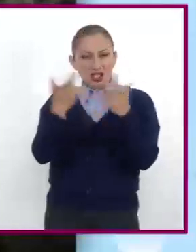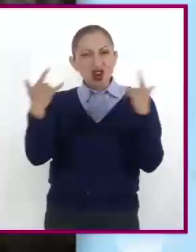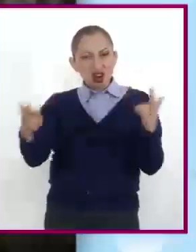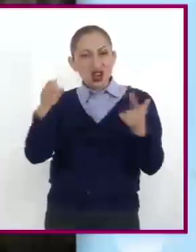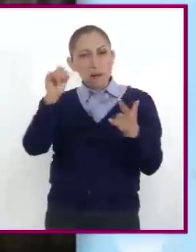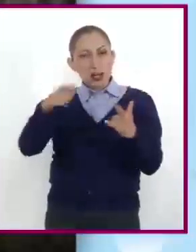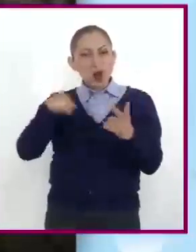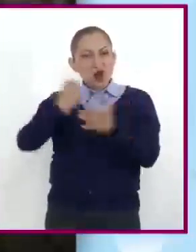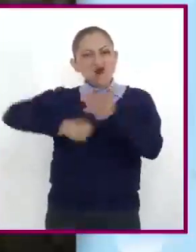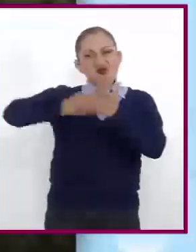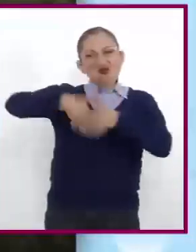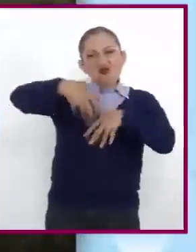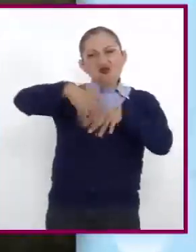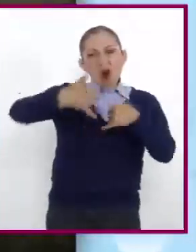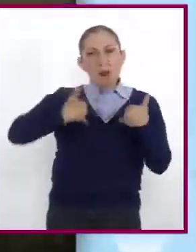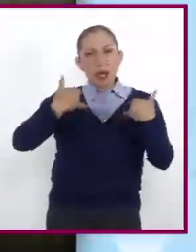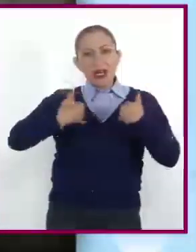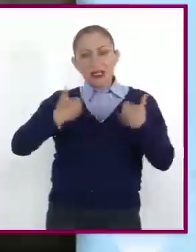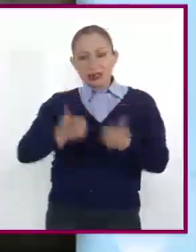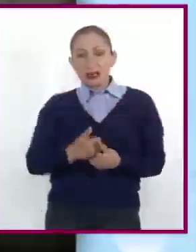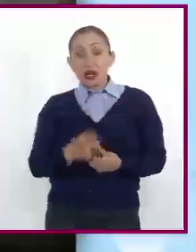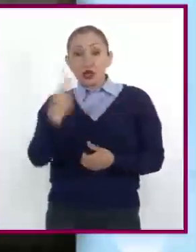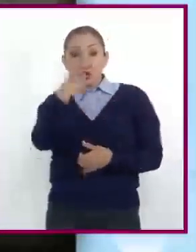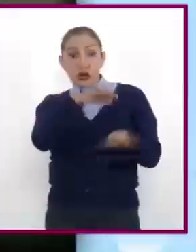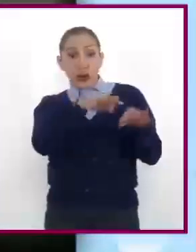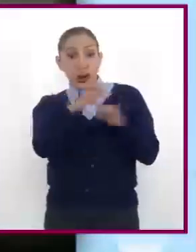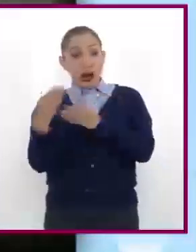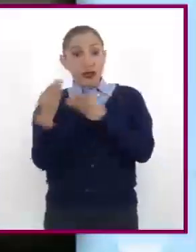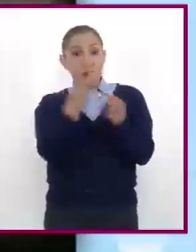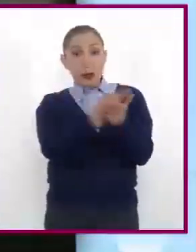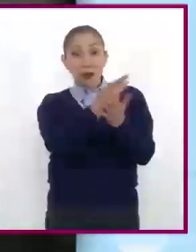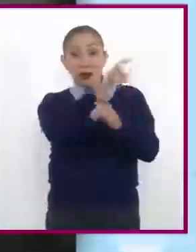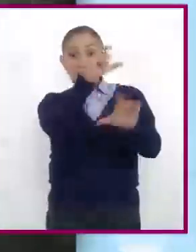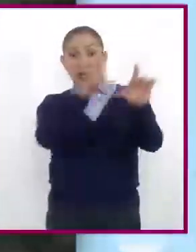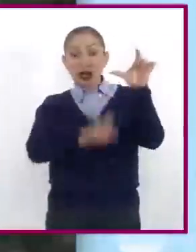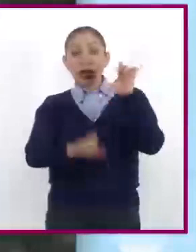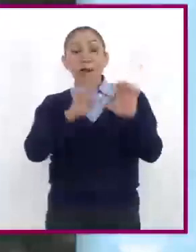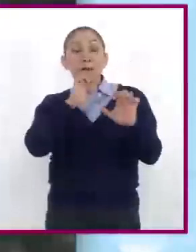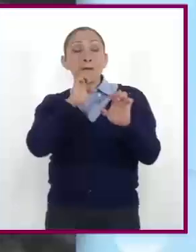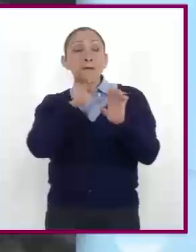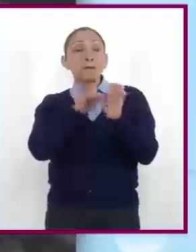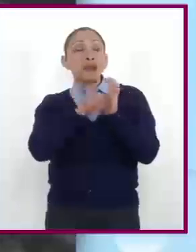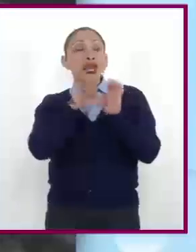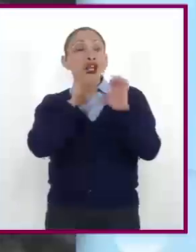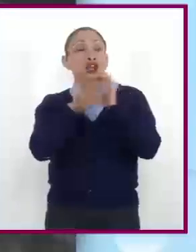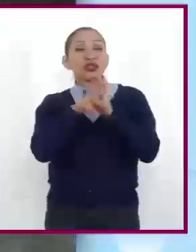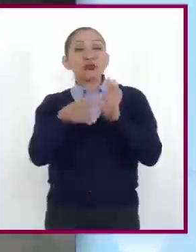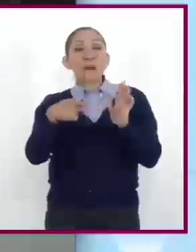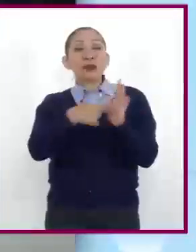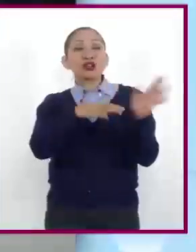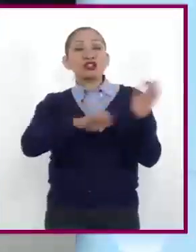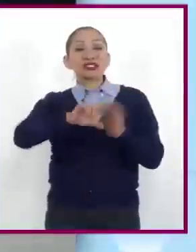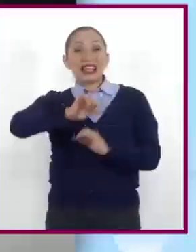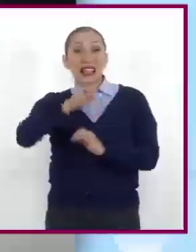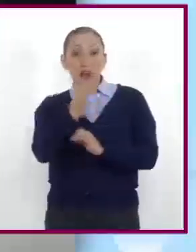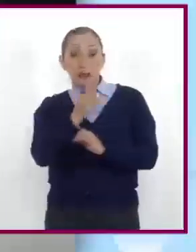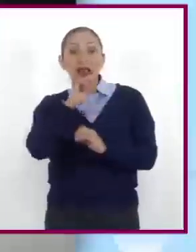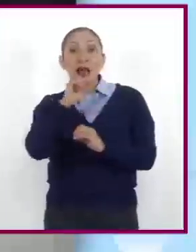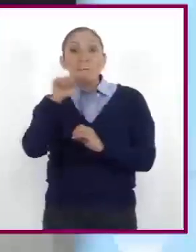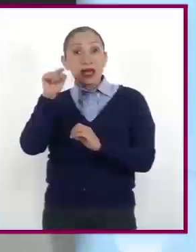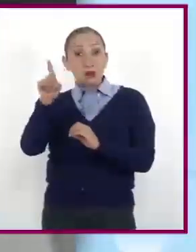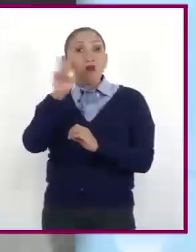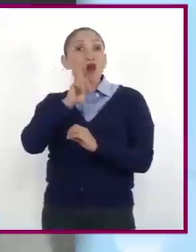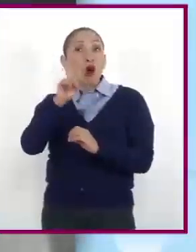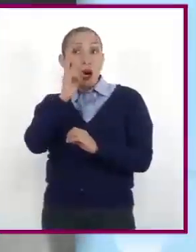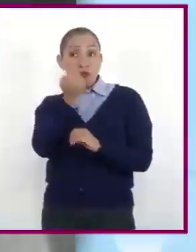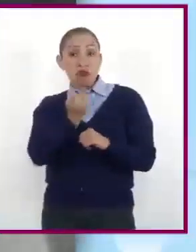a un movimiento social? Por su trabajo, recibió el Premio Nacional de Periodismo en 1979. Además,